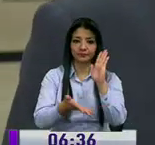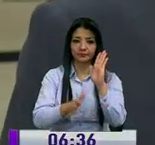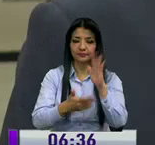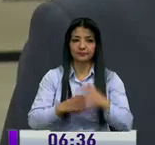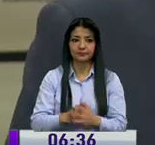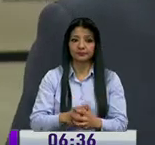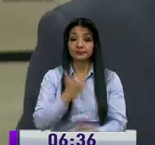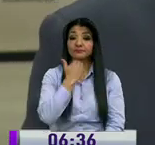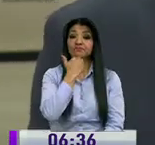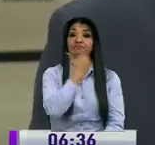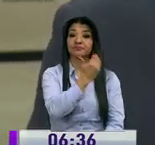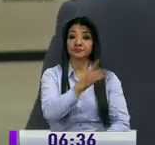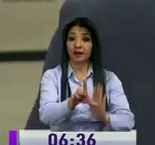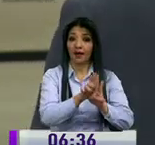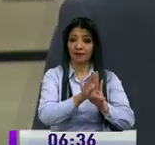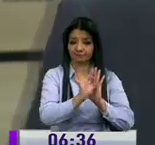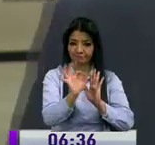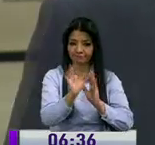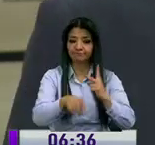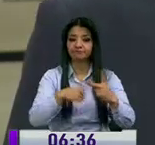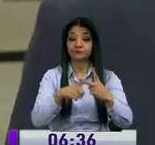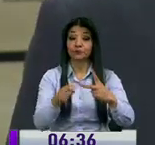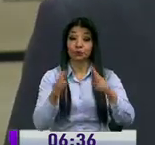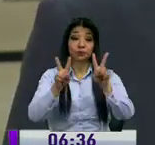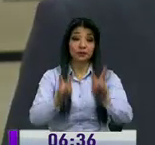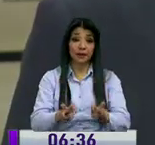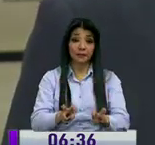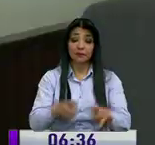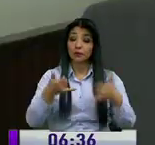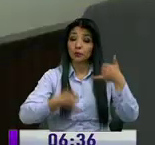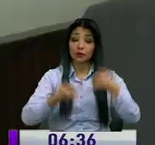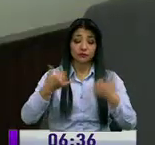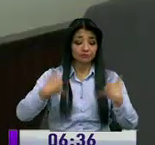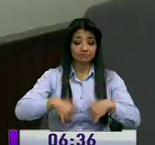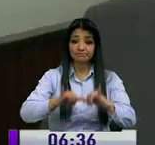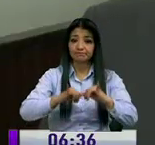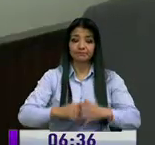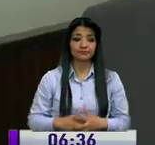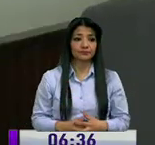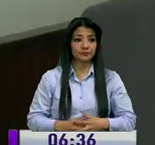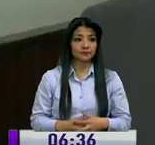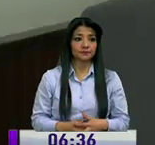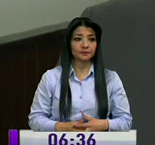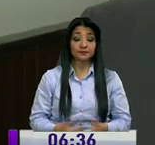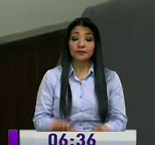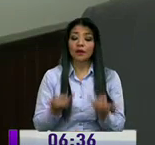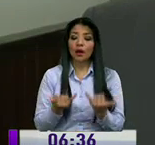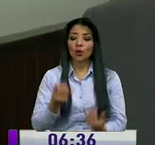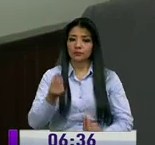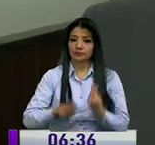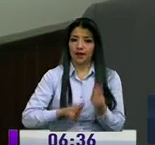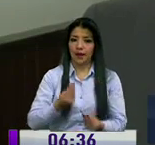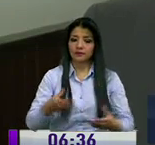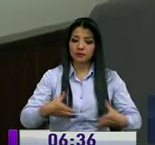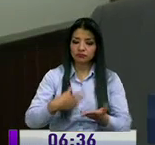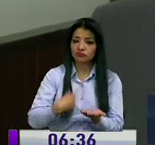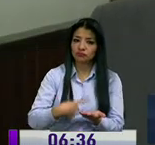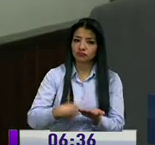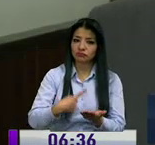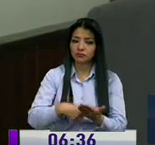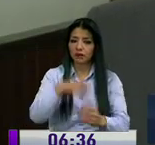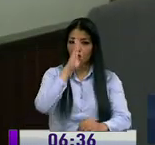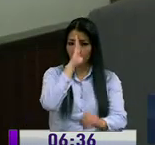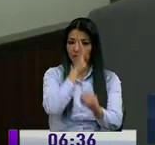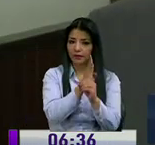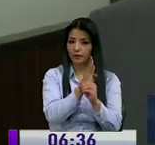se lo hizo. Dos, hay otros causales, de tal manera que el juicio va... Más bien, lo que corresponde en este momento es analizar cuál es el propósito en la